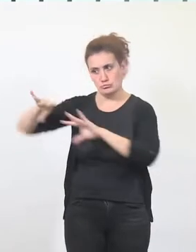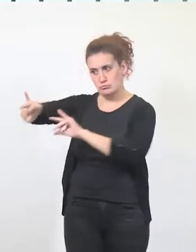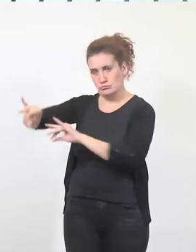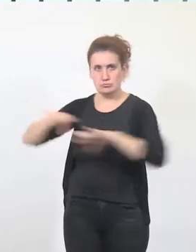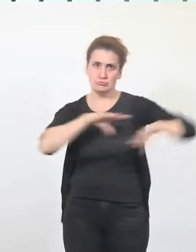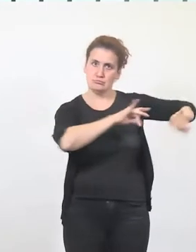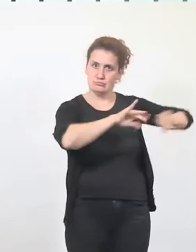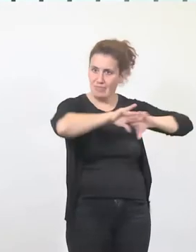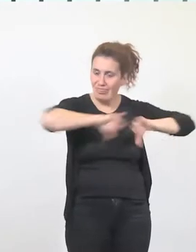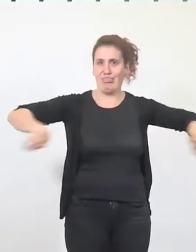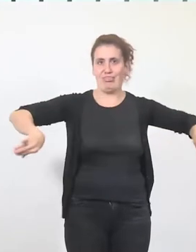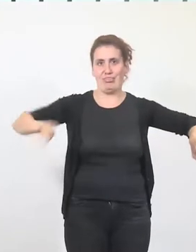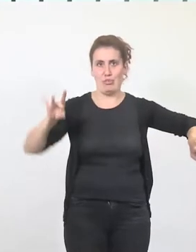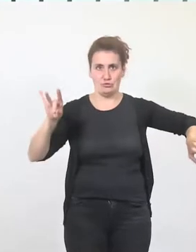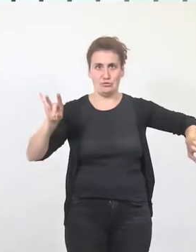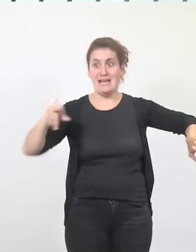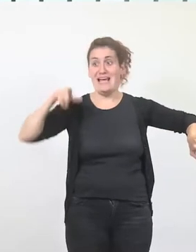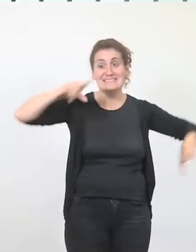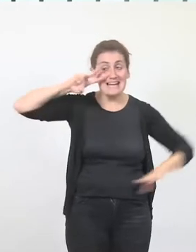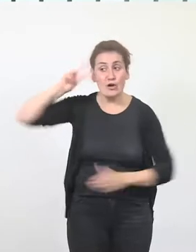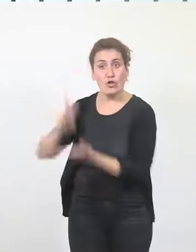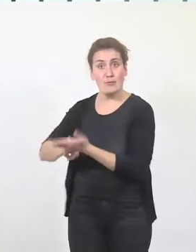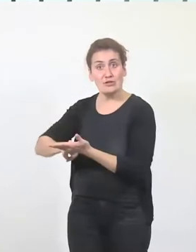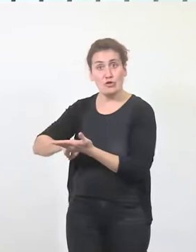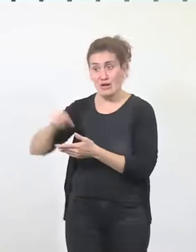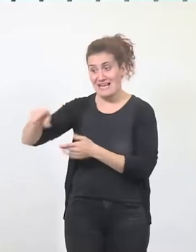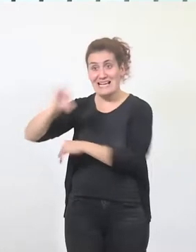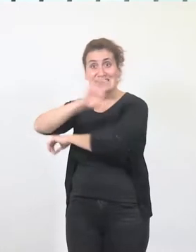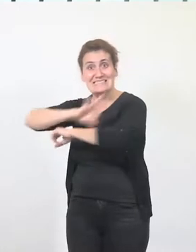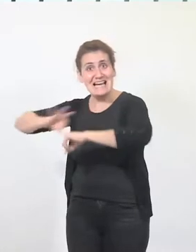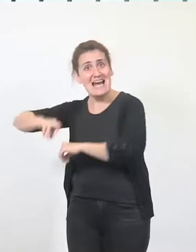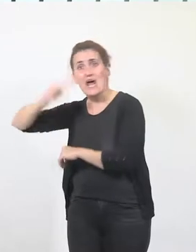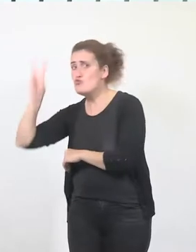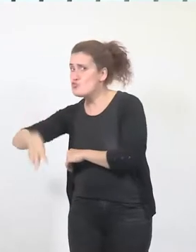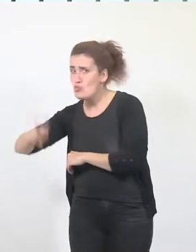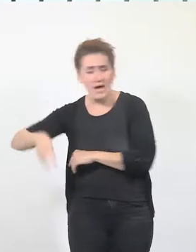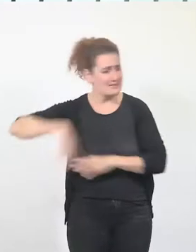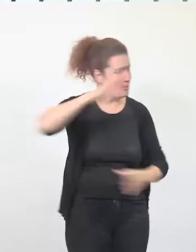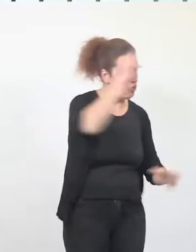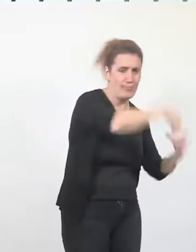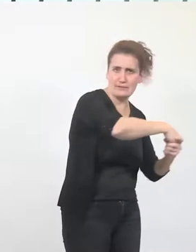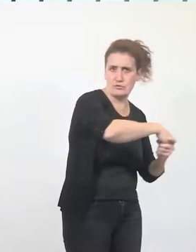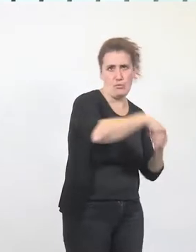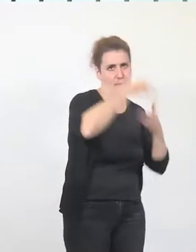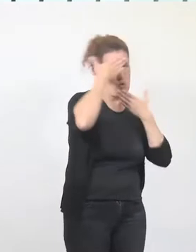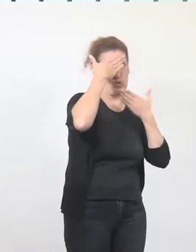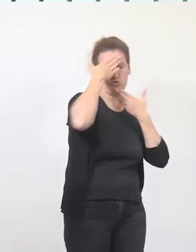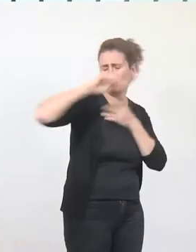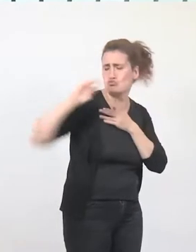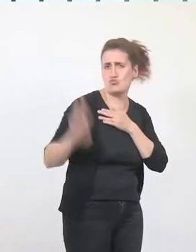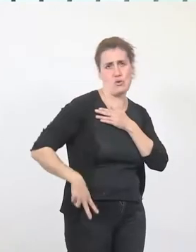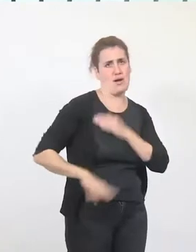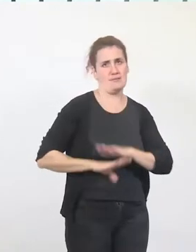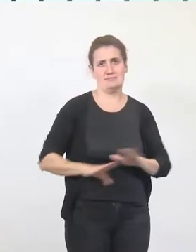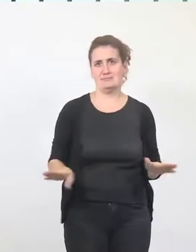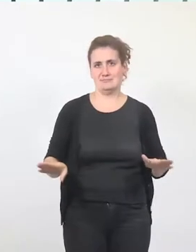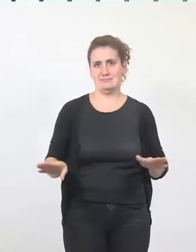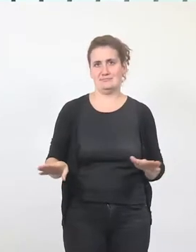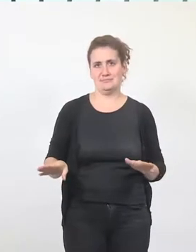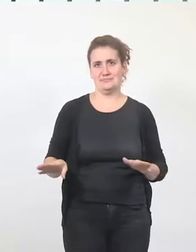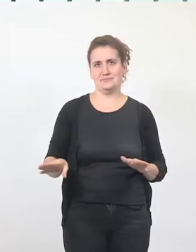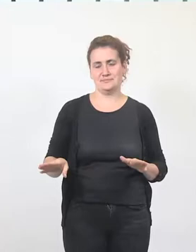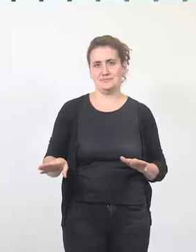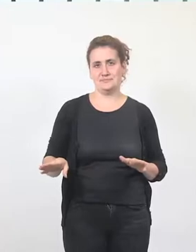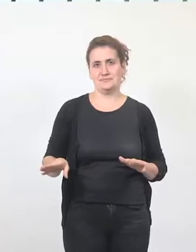Ese reconocimiento de que el Sáhara nunca ha sido parte de Marruecos. Yo creo que es una